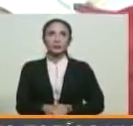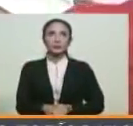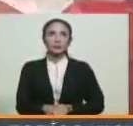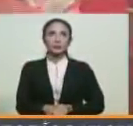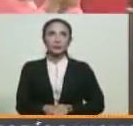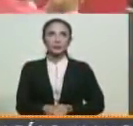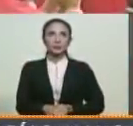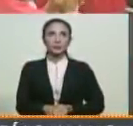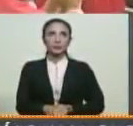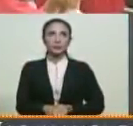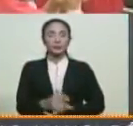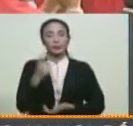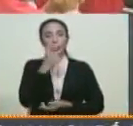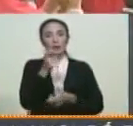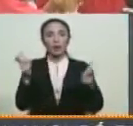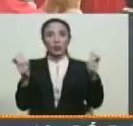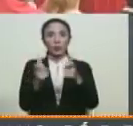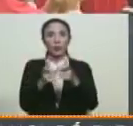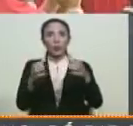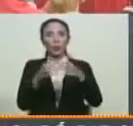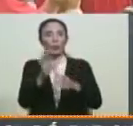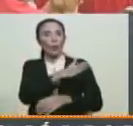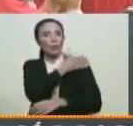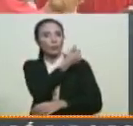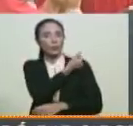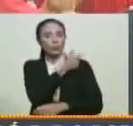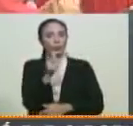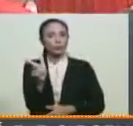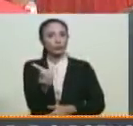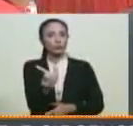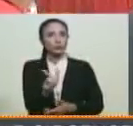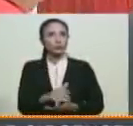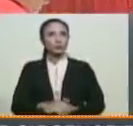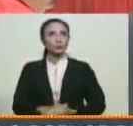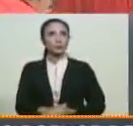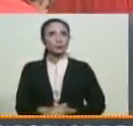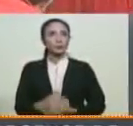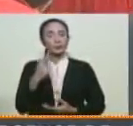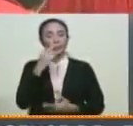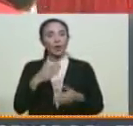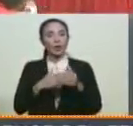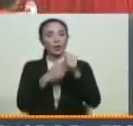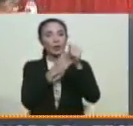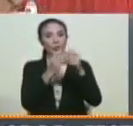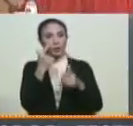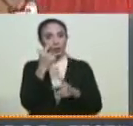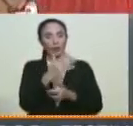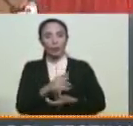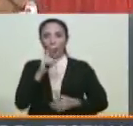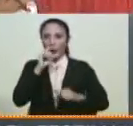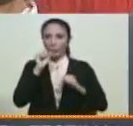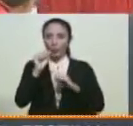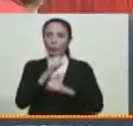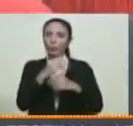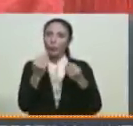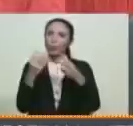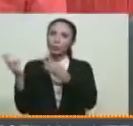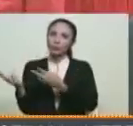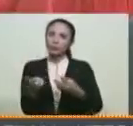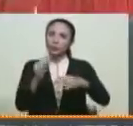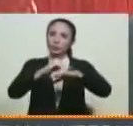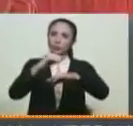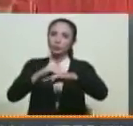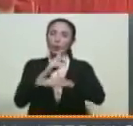Importante reunión de la Dirección Nacional Política del Partido Socialista Unido de Venezuela, encabezada por el jefe de Estado venezolano, haciendo la invitación a